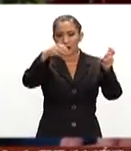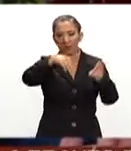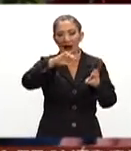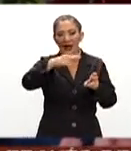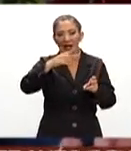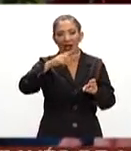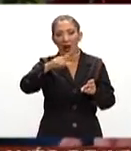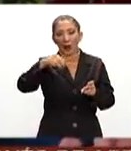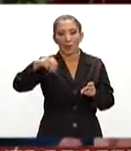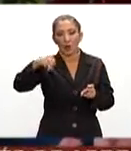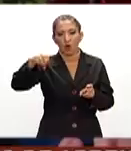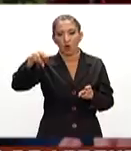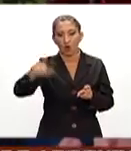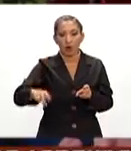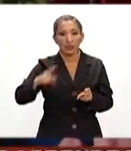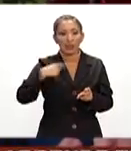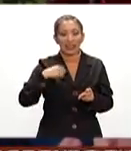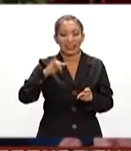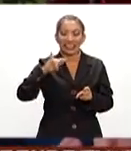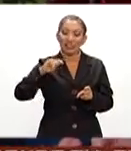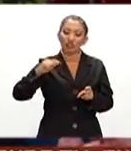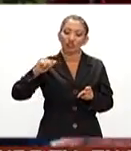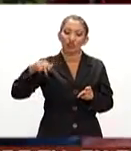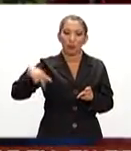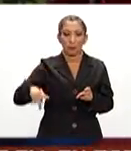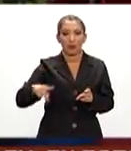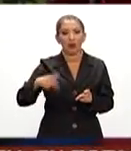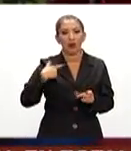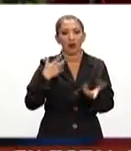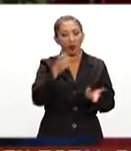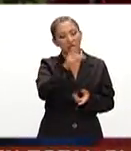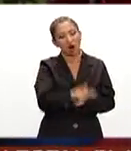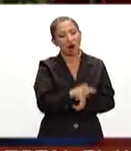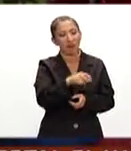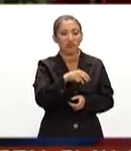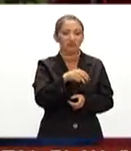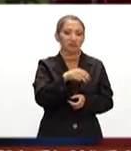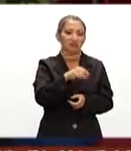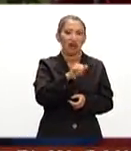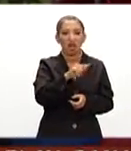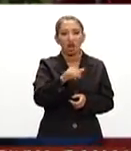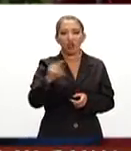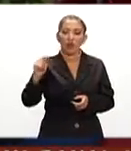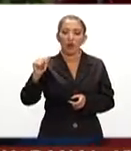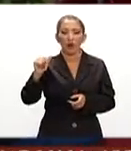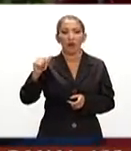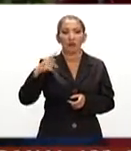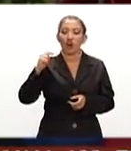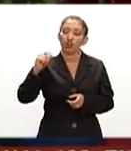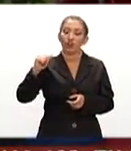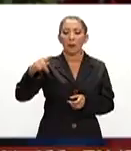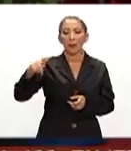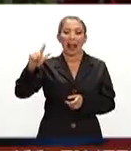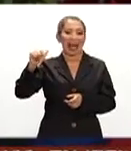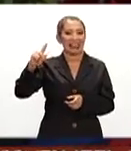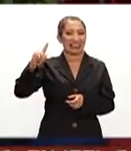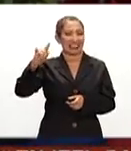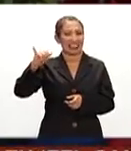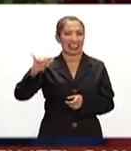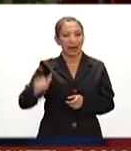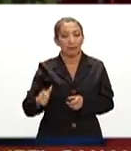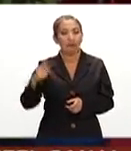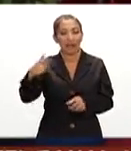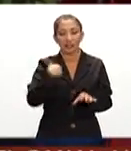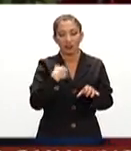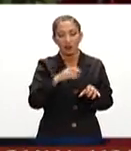Moore in Trumpland, o algo así como Michael Moore en Trumpilandia, y se basa en una obra